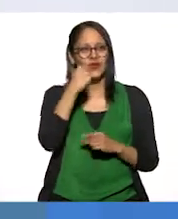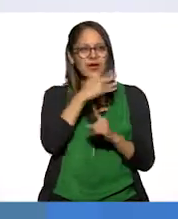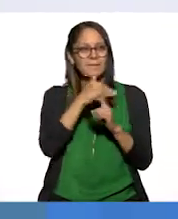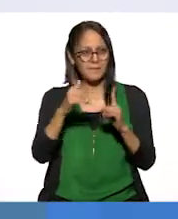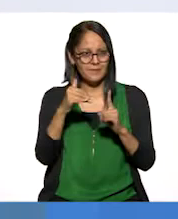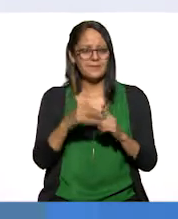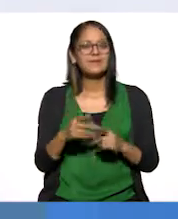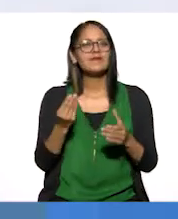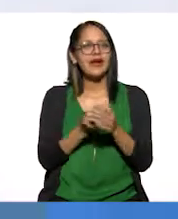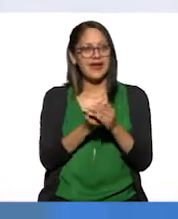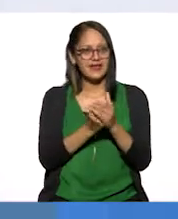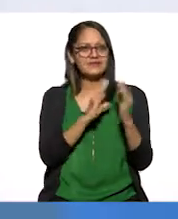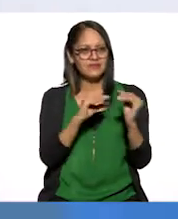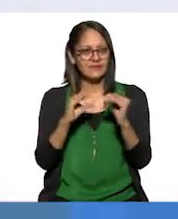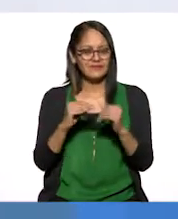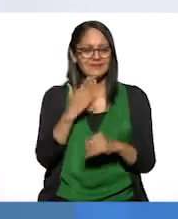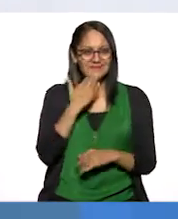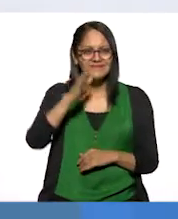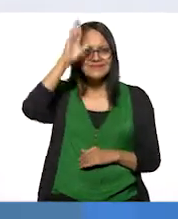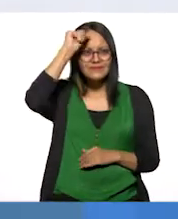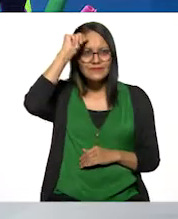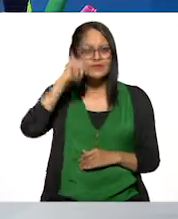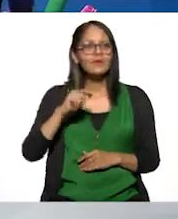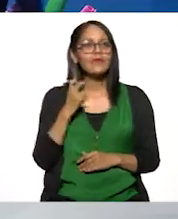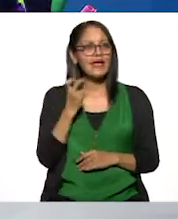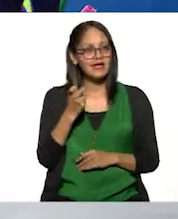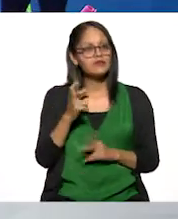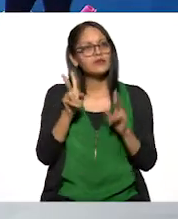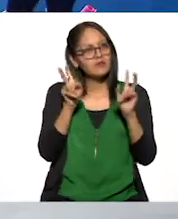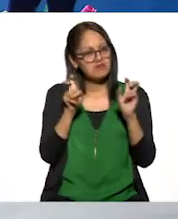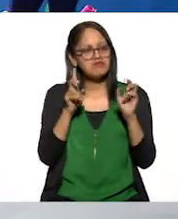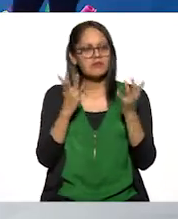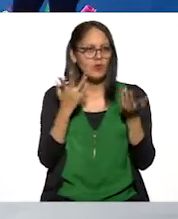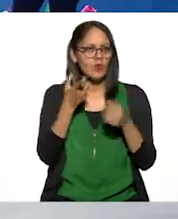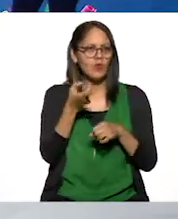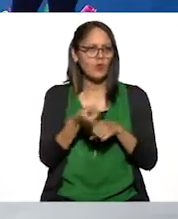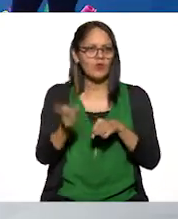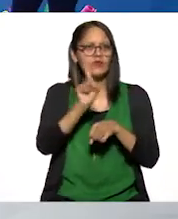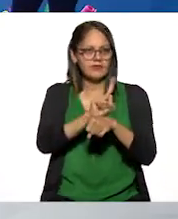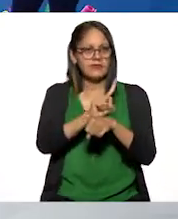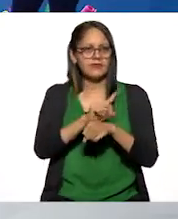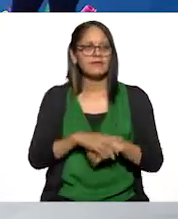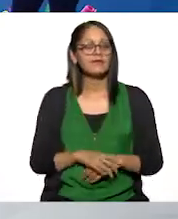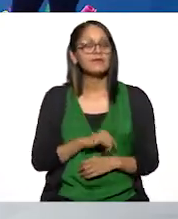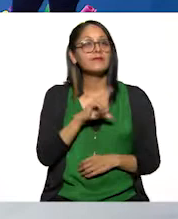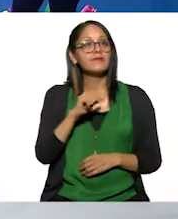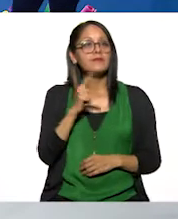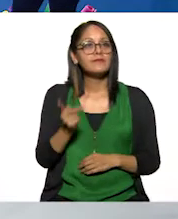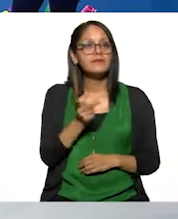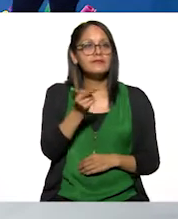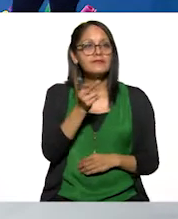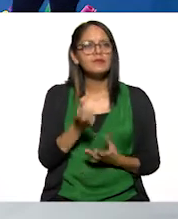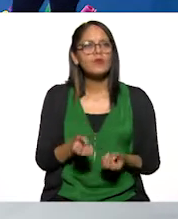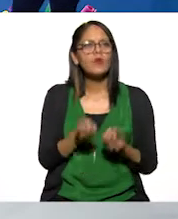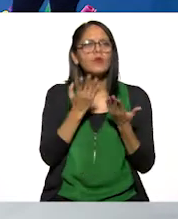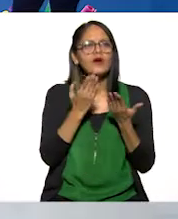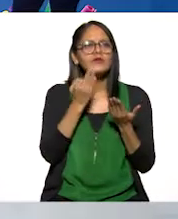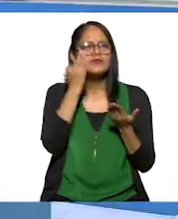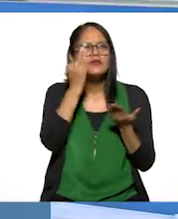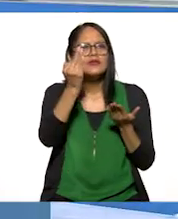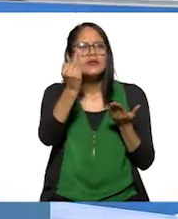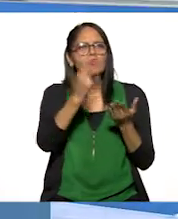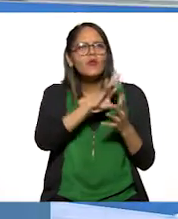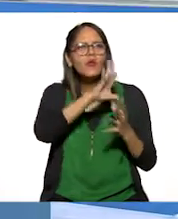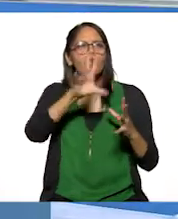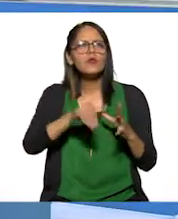2 horas y media al día de clases, ¿de acuerdo? Sí, eso es con respecto a un día, Alejandra. Y la pregunta es, ¿cuánto es en